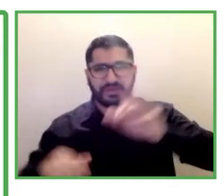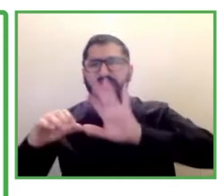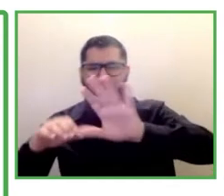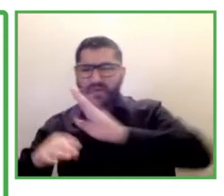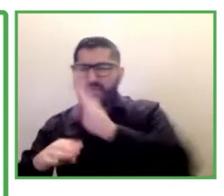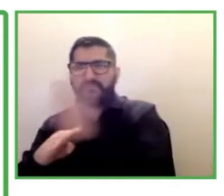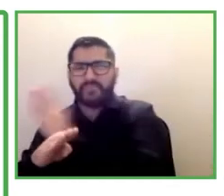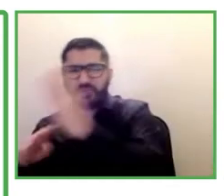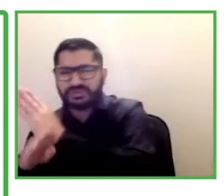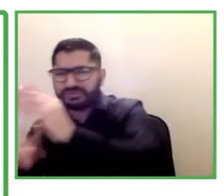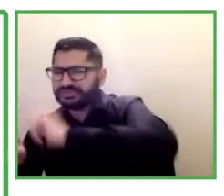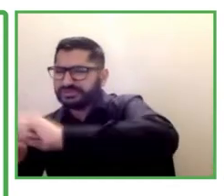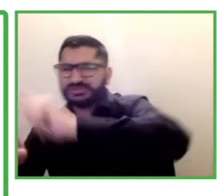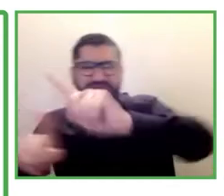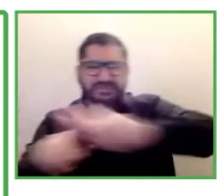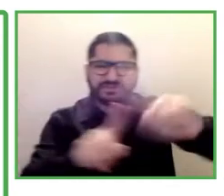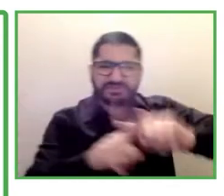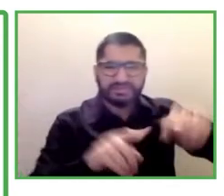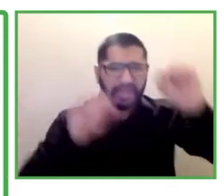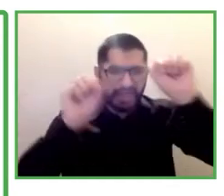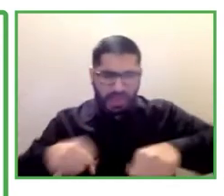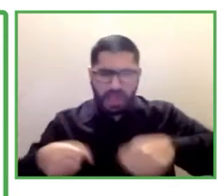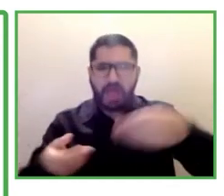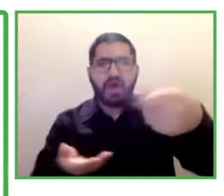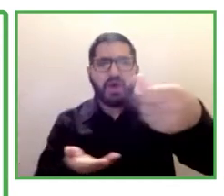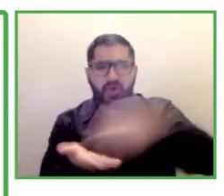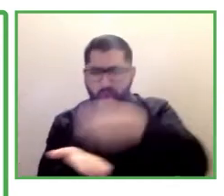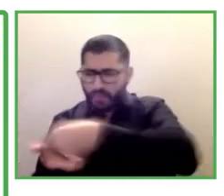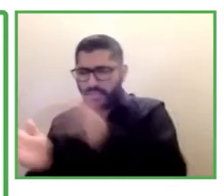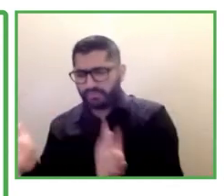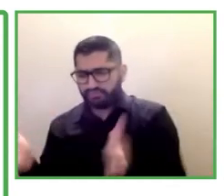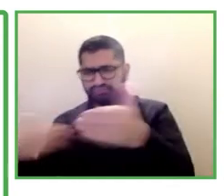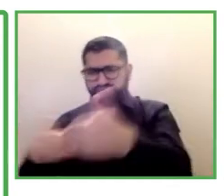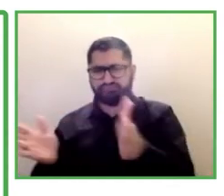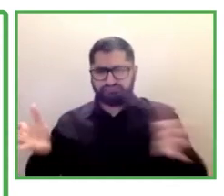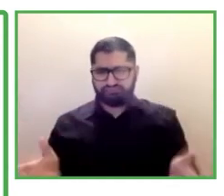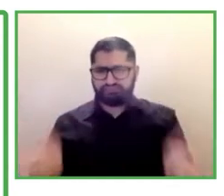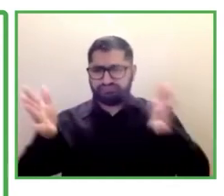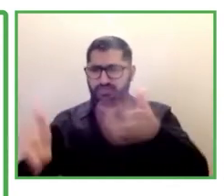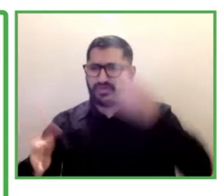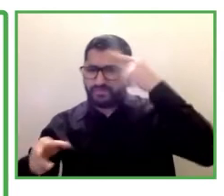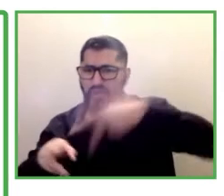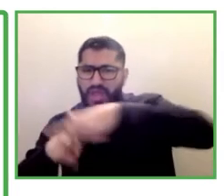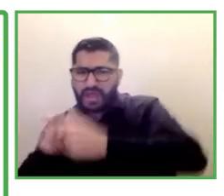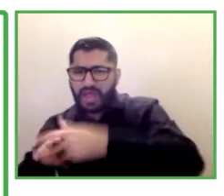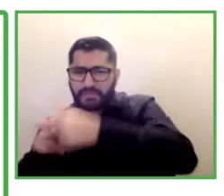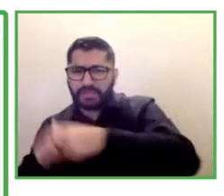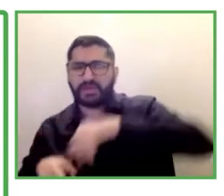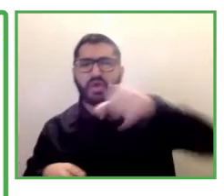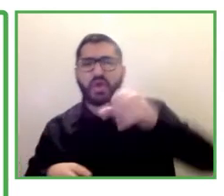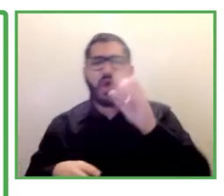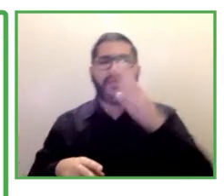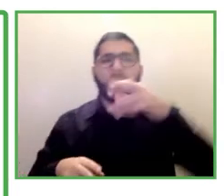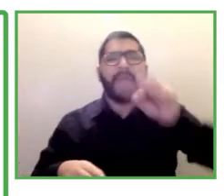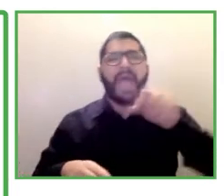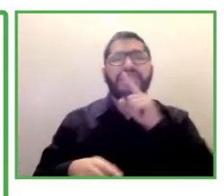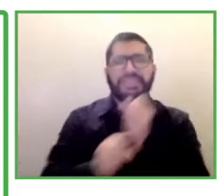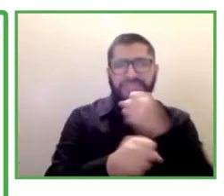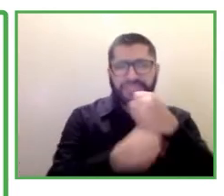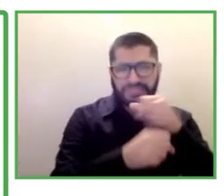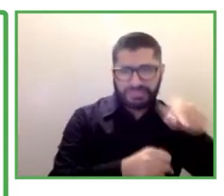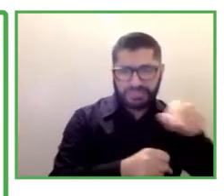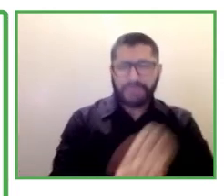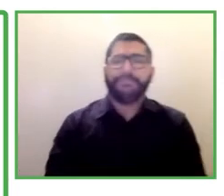así han podido ayudar a las personas en buscar un empleo.